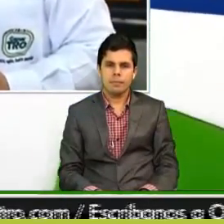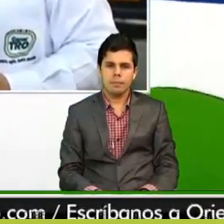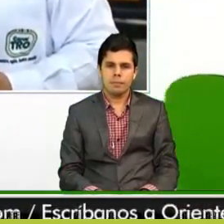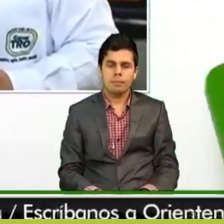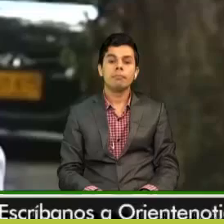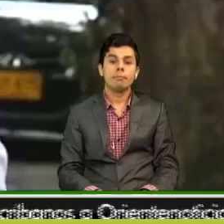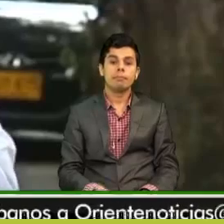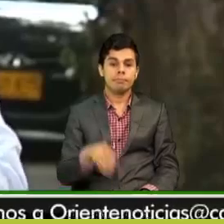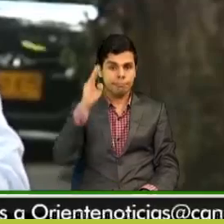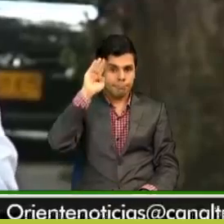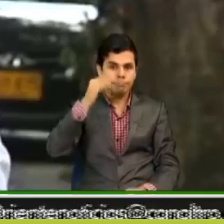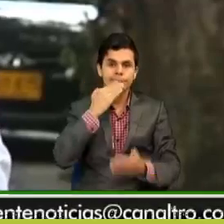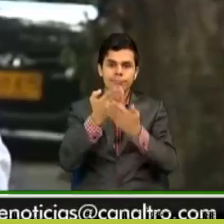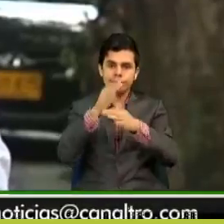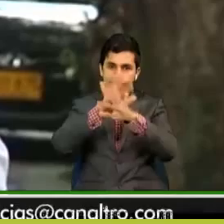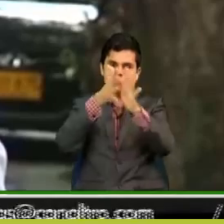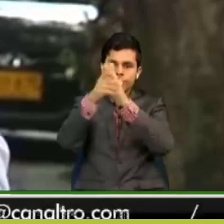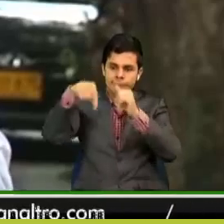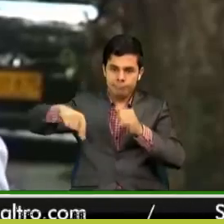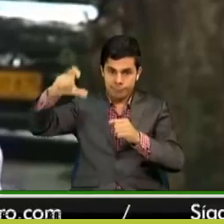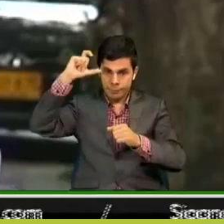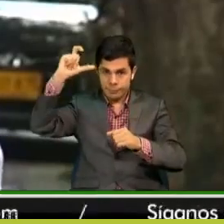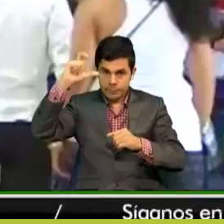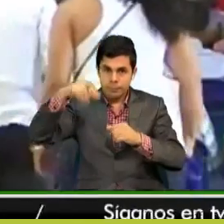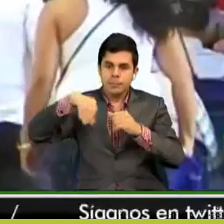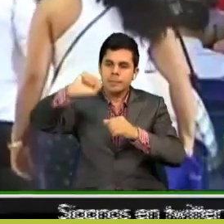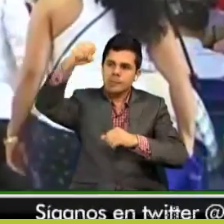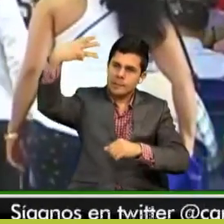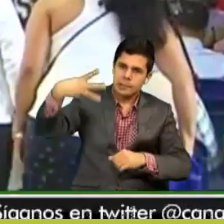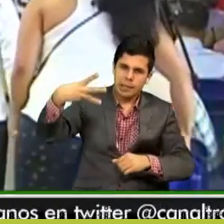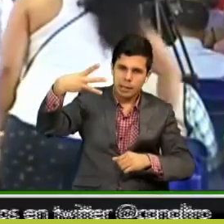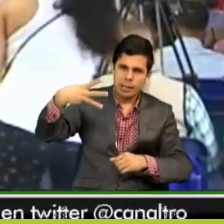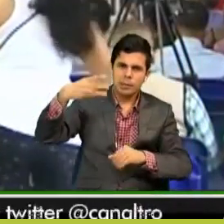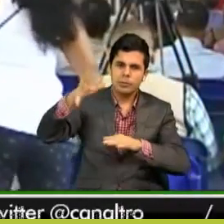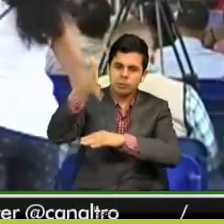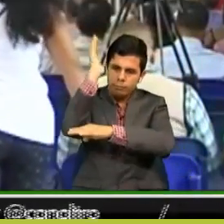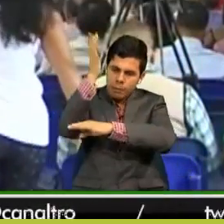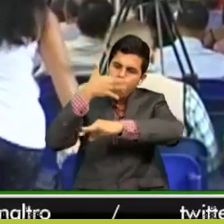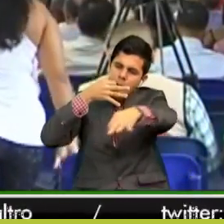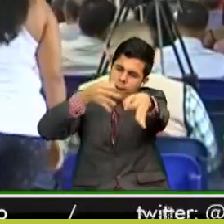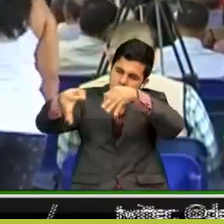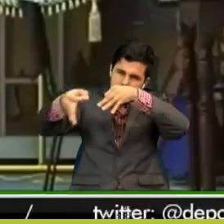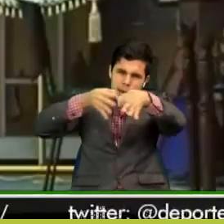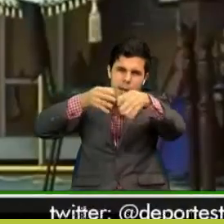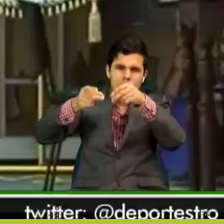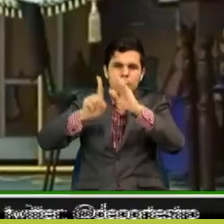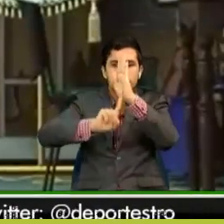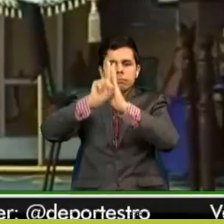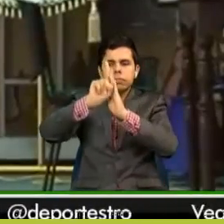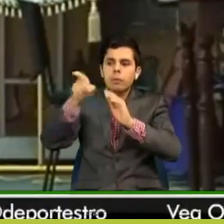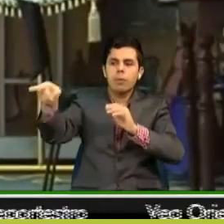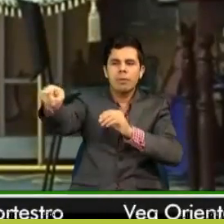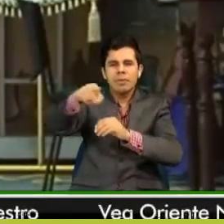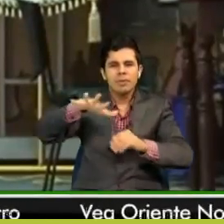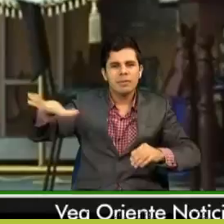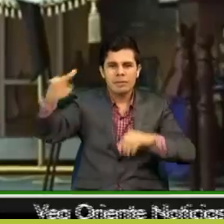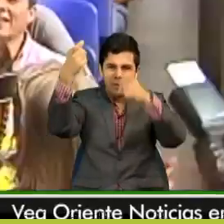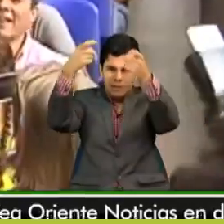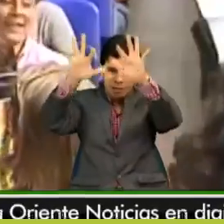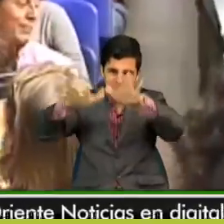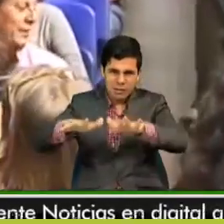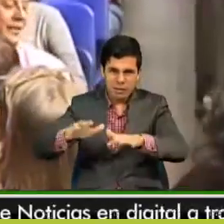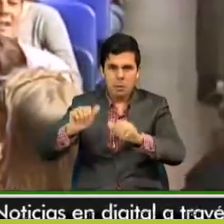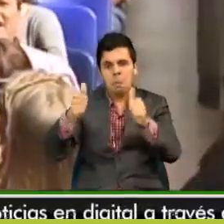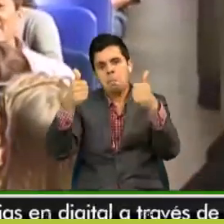Hola, muy buenas tardes. Se llevó a cabo en la ciudad de Cúcuta la tercera audiencia pública de conocimiento de los avances de la reconstrucción del municipio